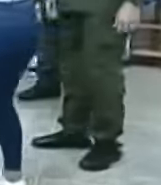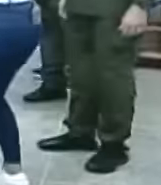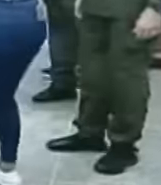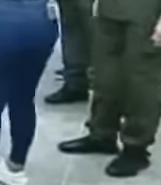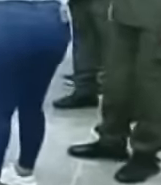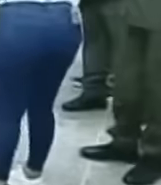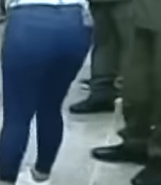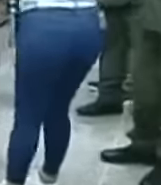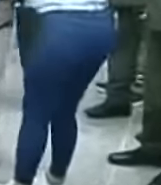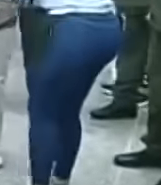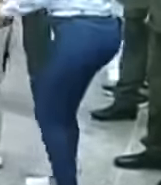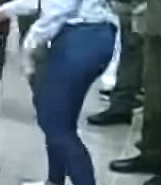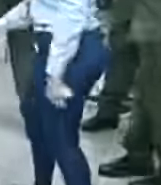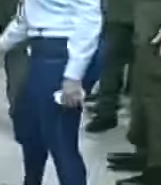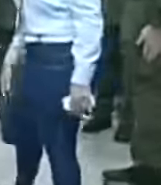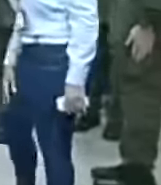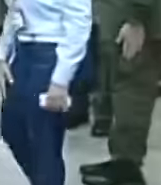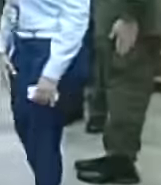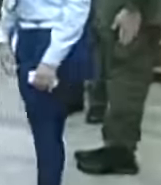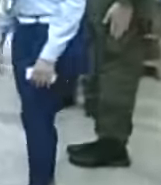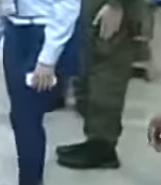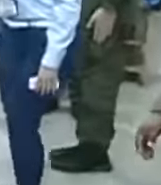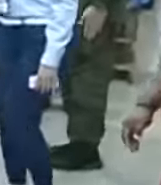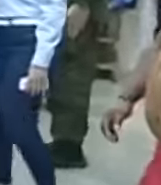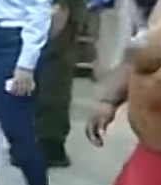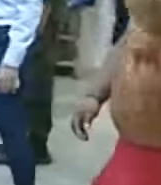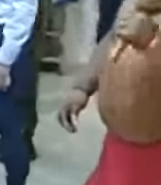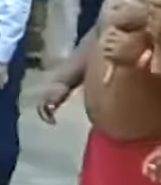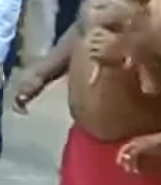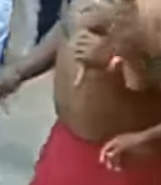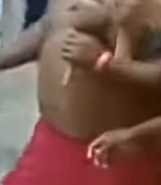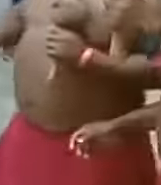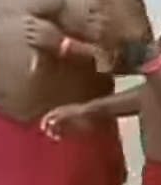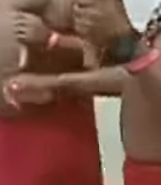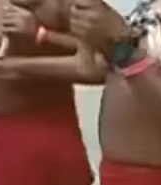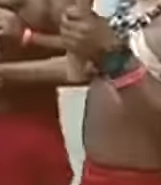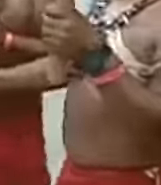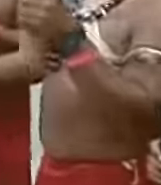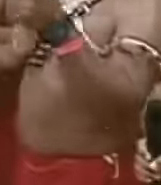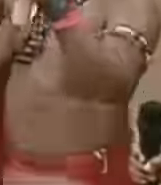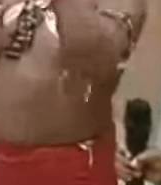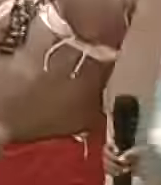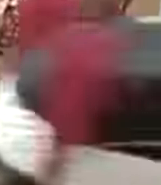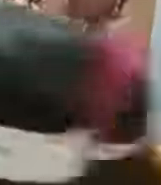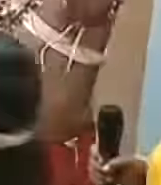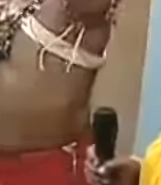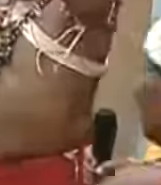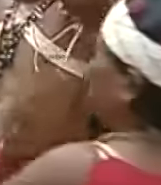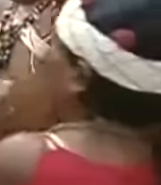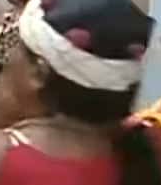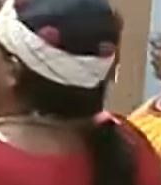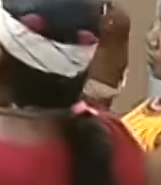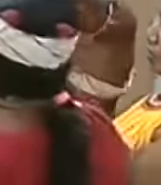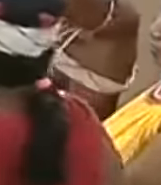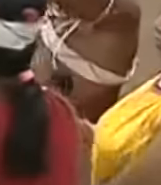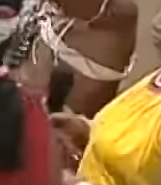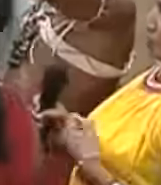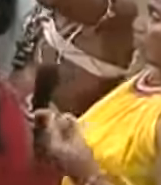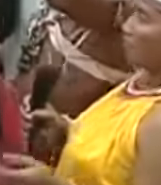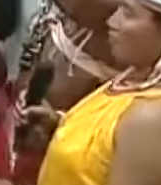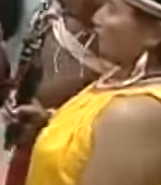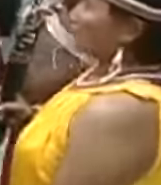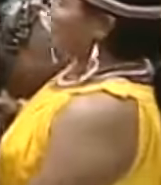acá en el estado Delta Amacuro, así como también se encuentra presente el mayor general Félix Osorio